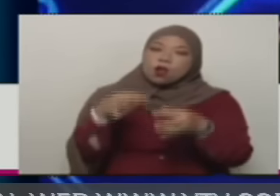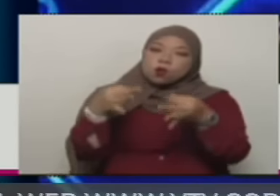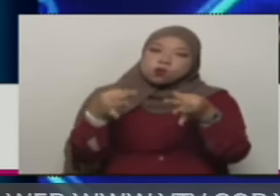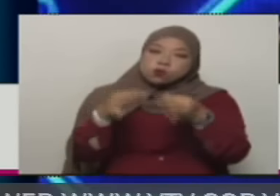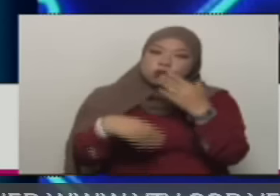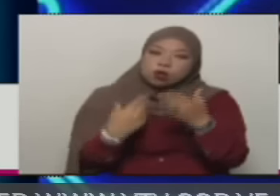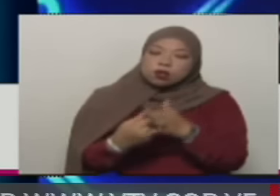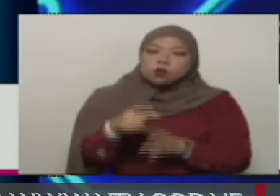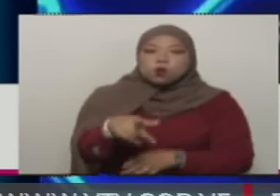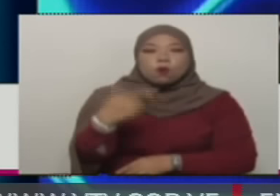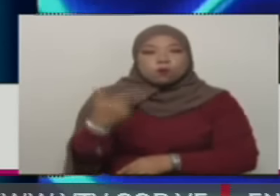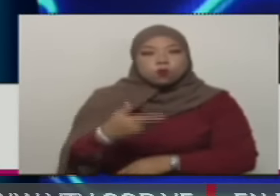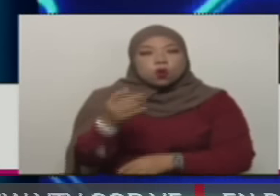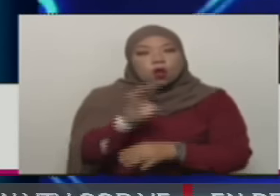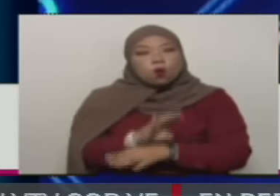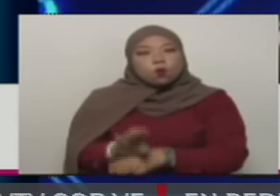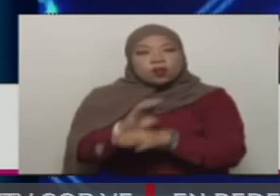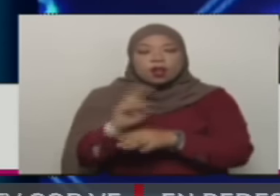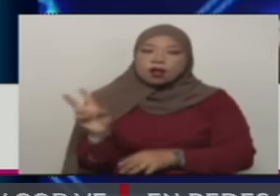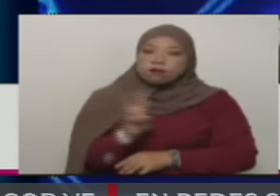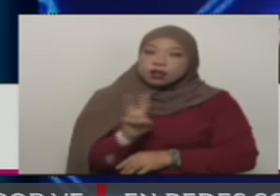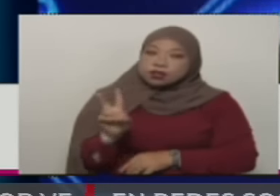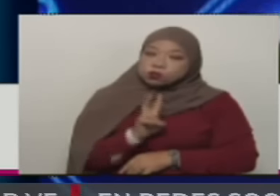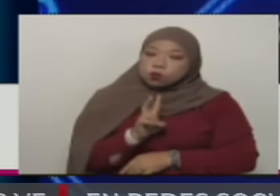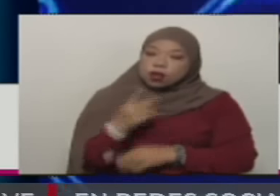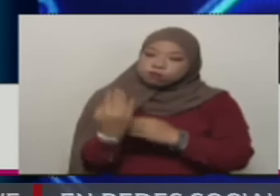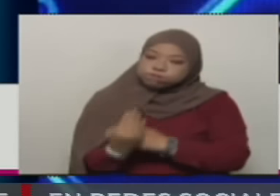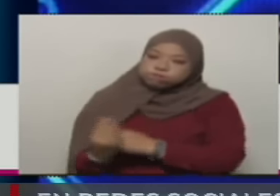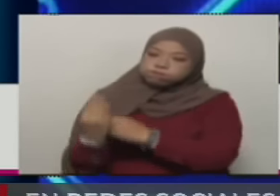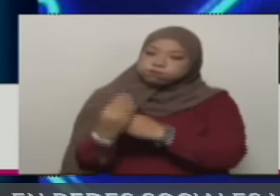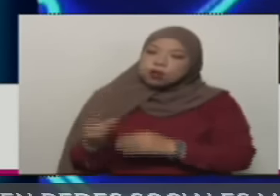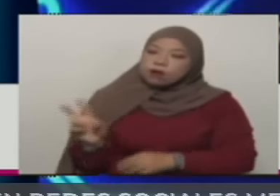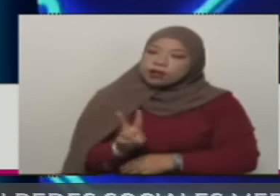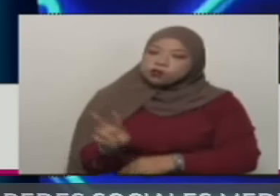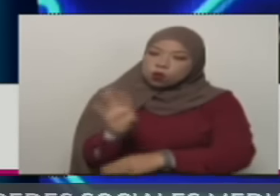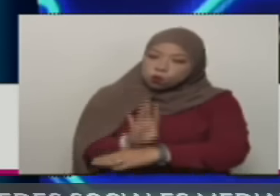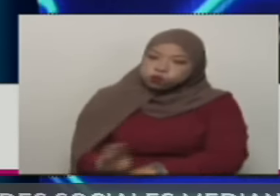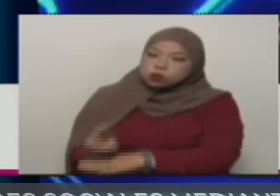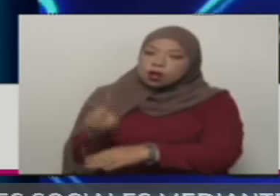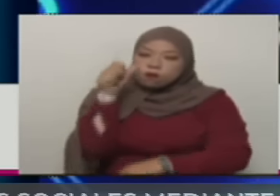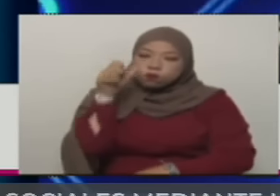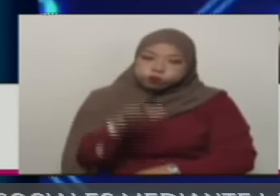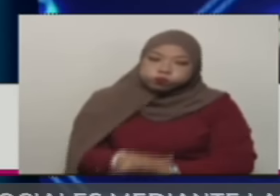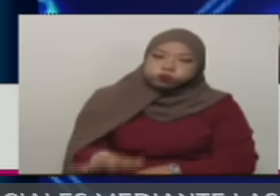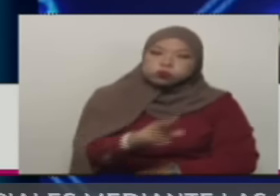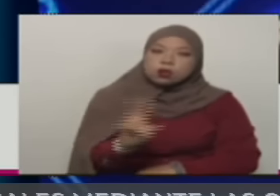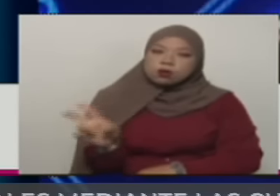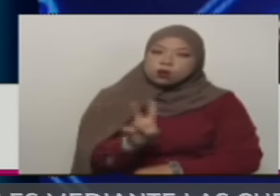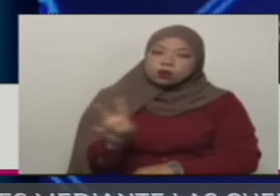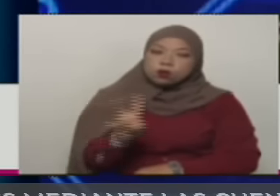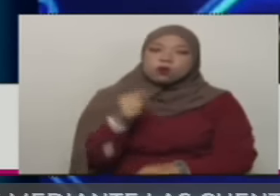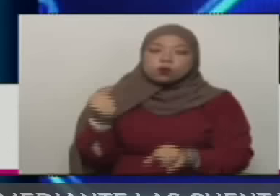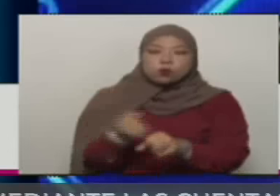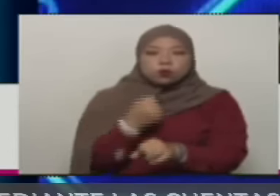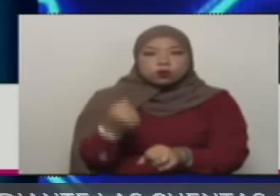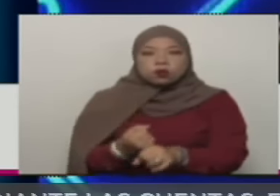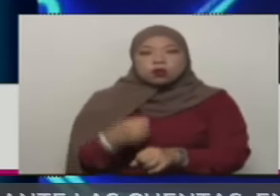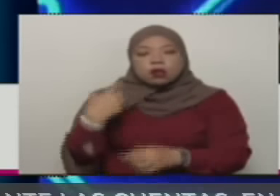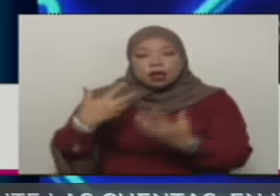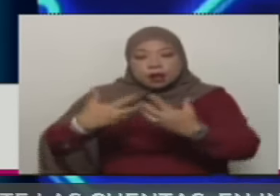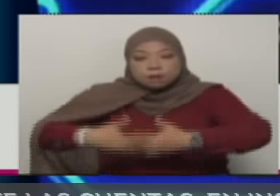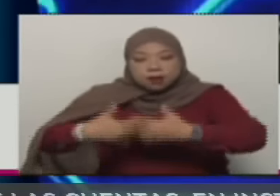Por eso es tan importante cuidar a Venezuela, para que las inversiones que se están haciendo, pequeñitas, medianas, grandes,